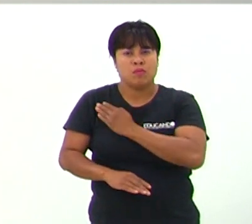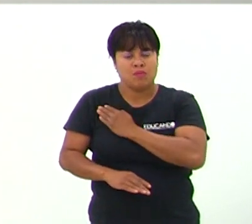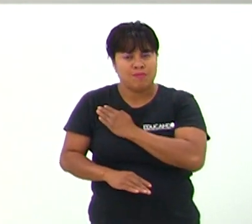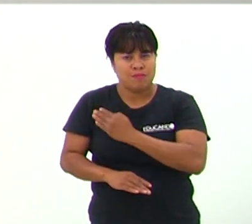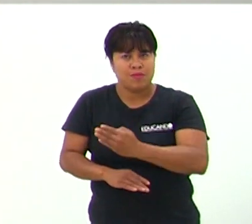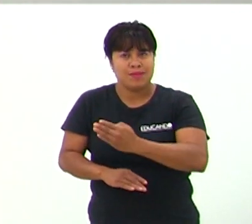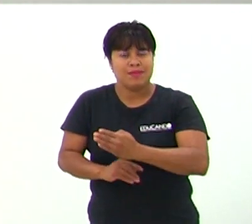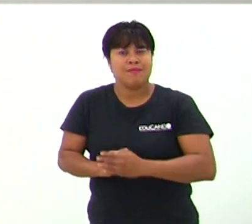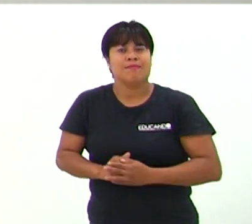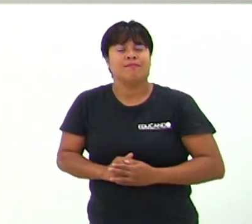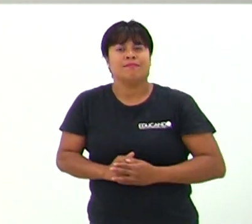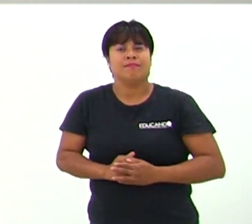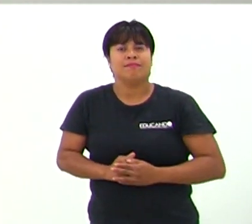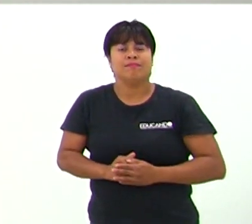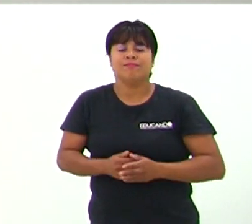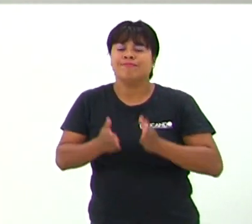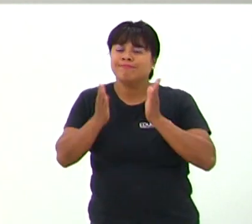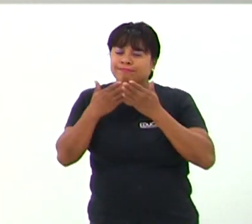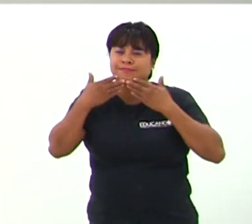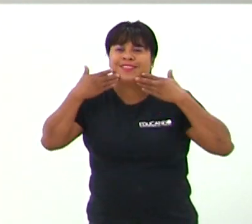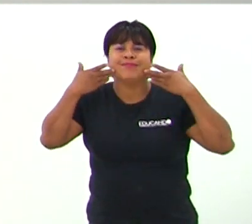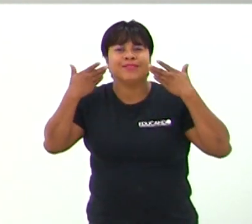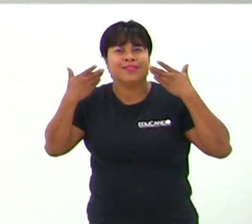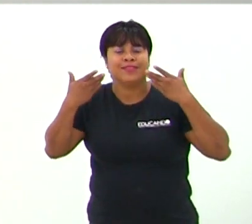buen humor.